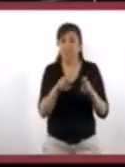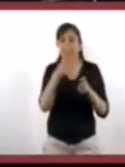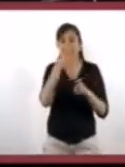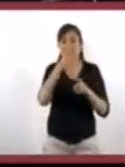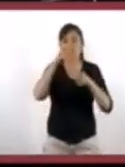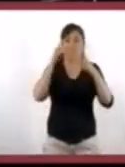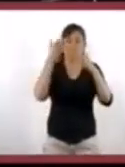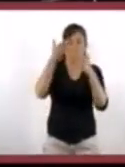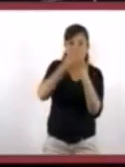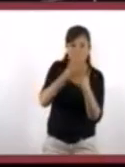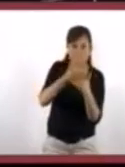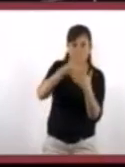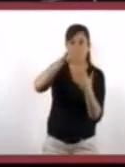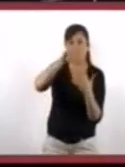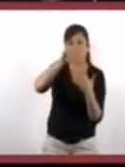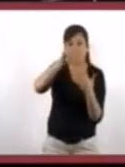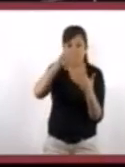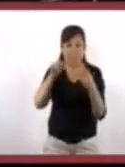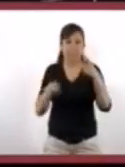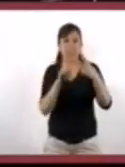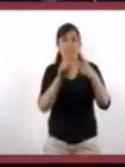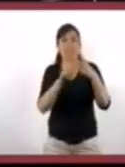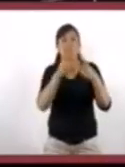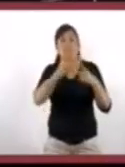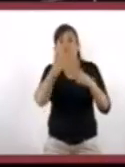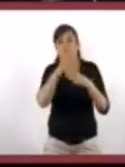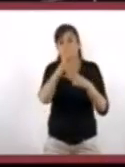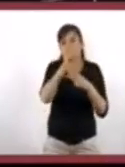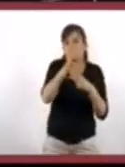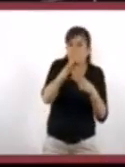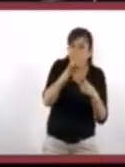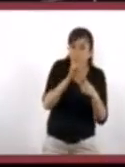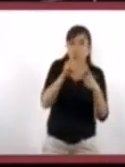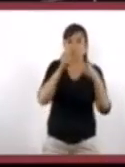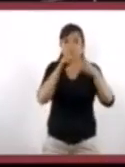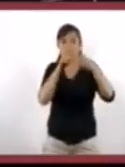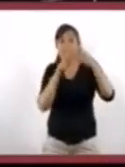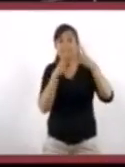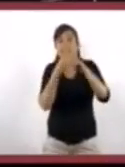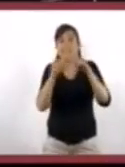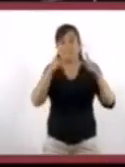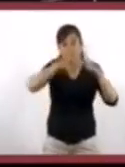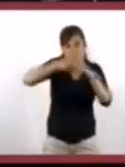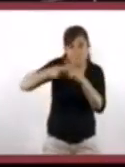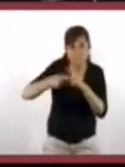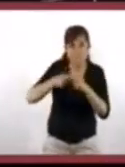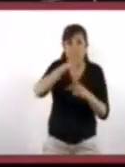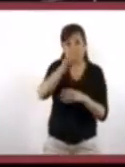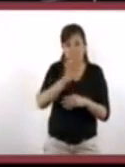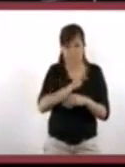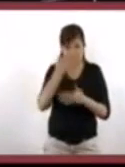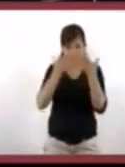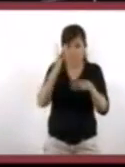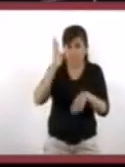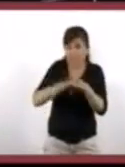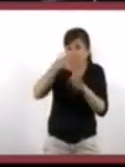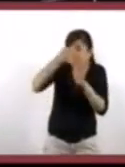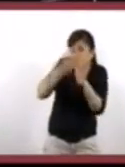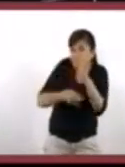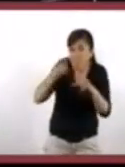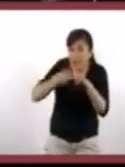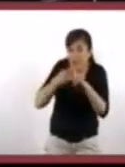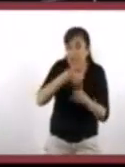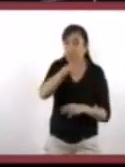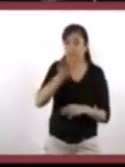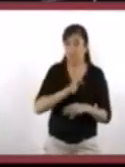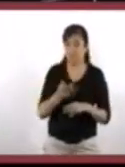típica, la de en medio, una medida de tendencia central, que se calculan de diversas maneras. Y a medida que estudiemos más estadística, nos daremos cuenta que estas